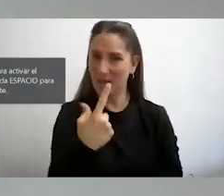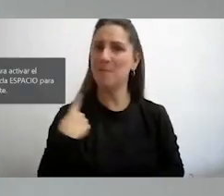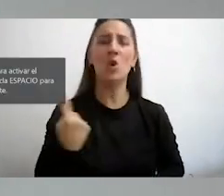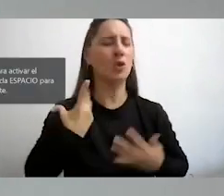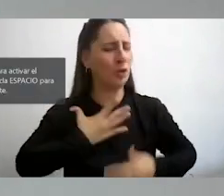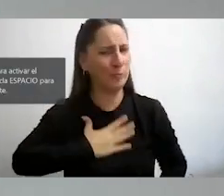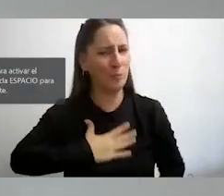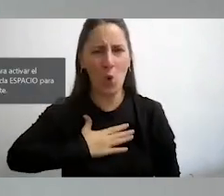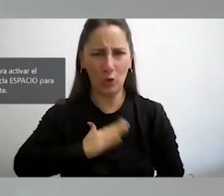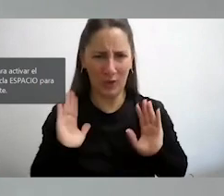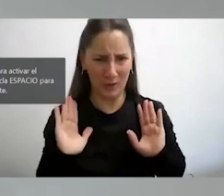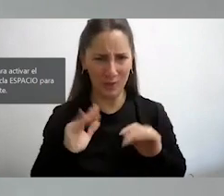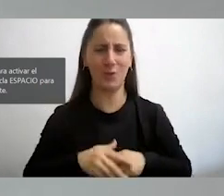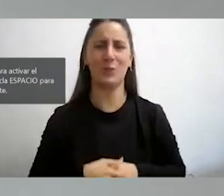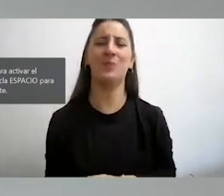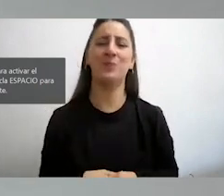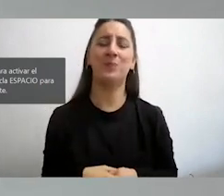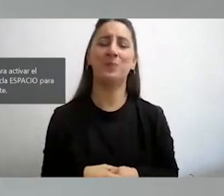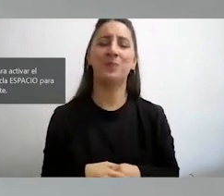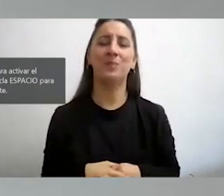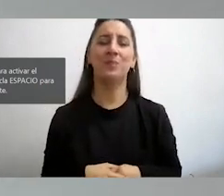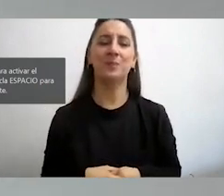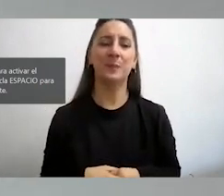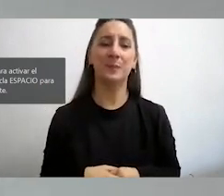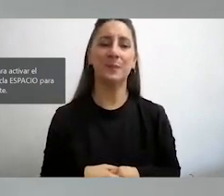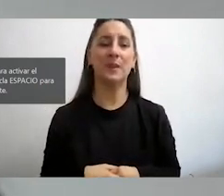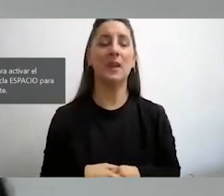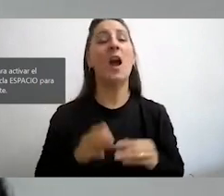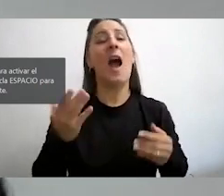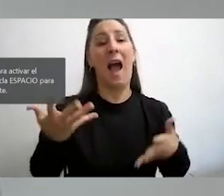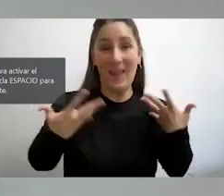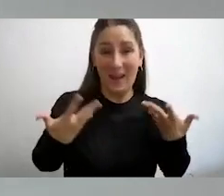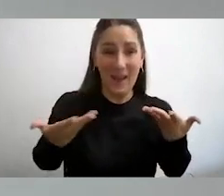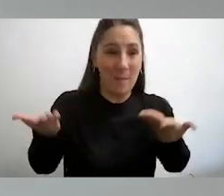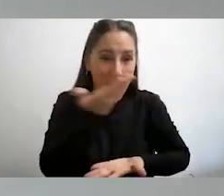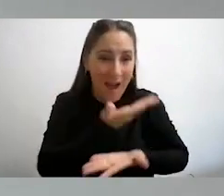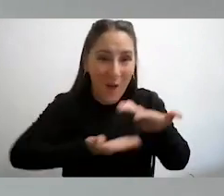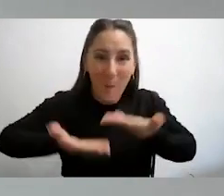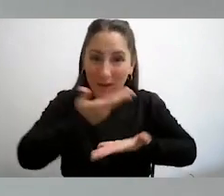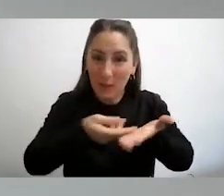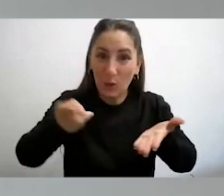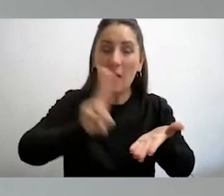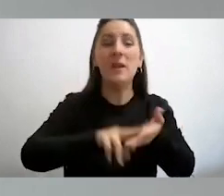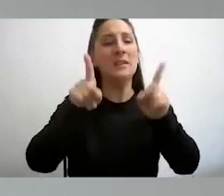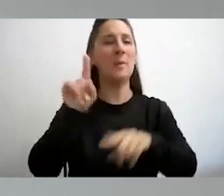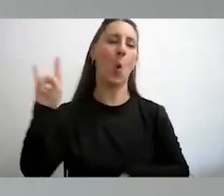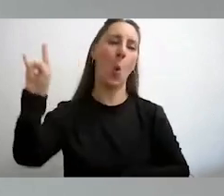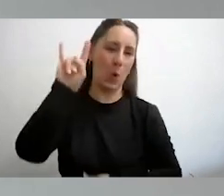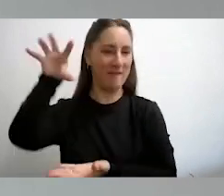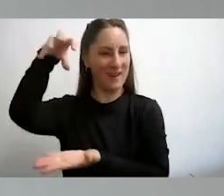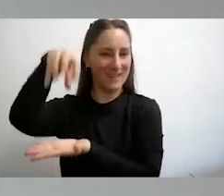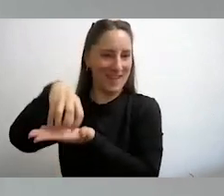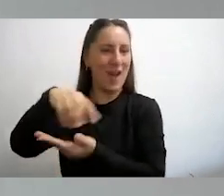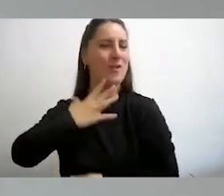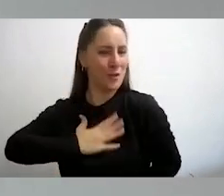alegría. No solo, bueno, por estar compartiendo acá con todos ustedes, sino que también la universidad también contenta con